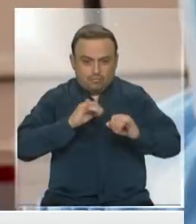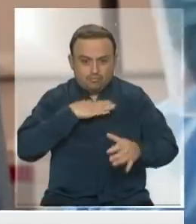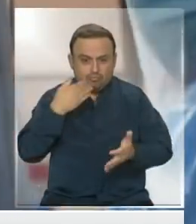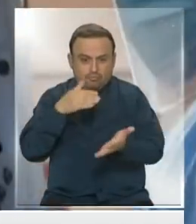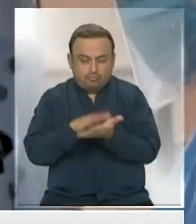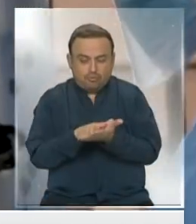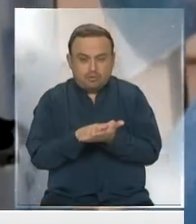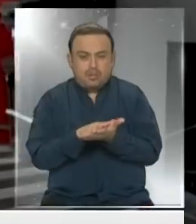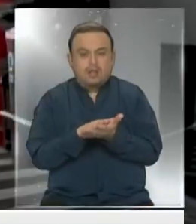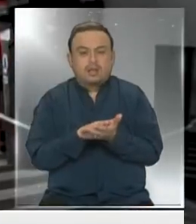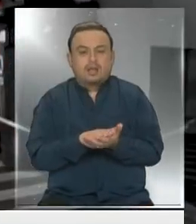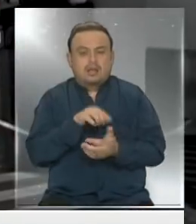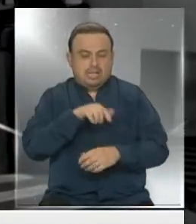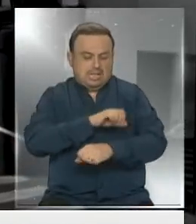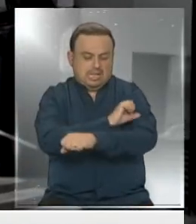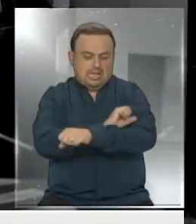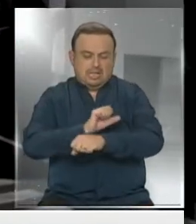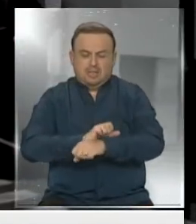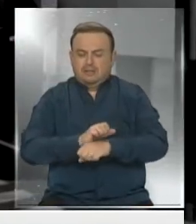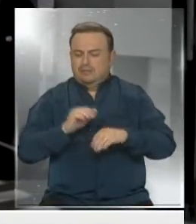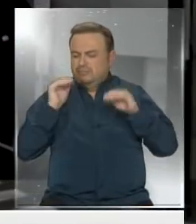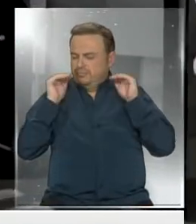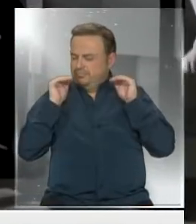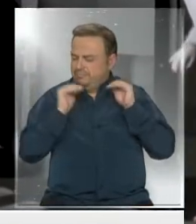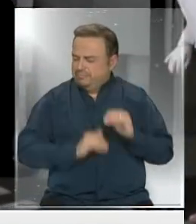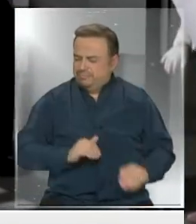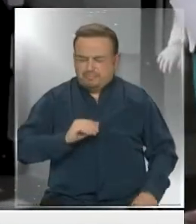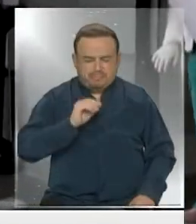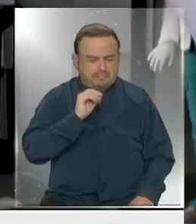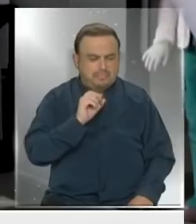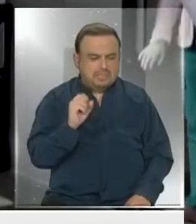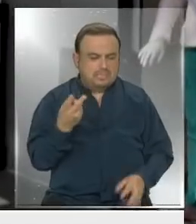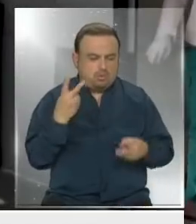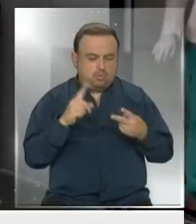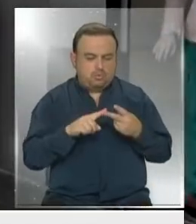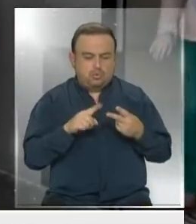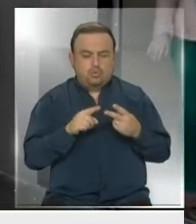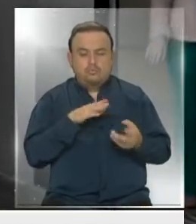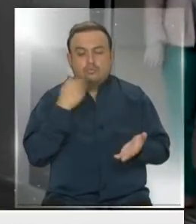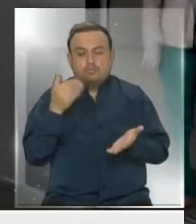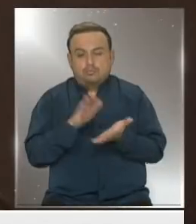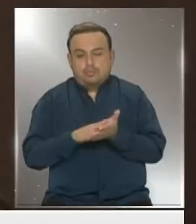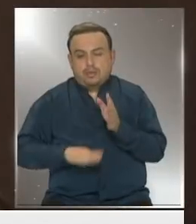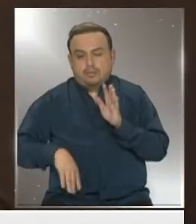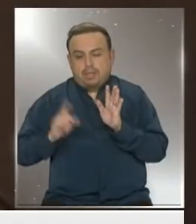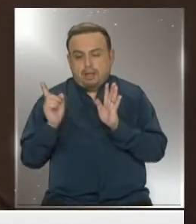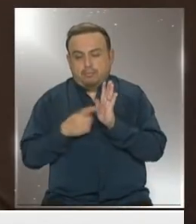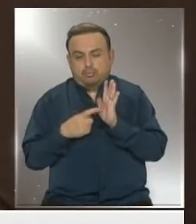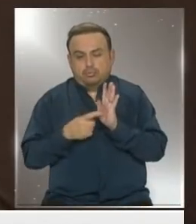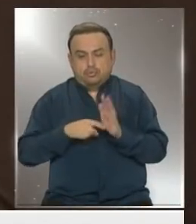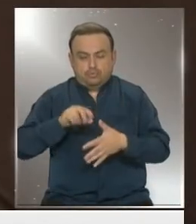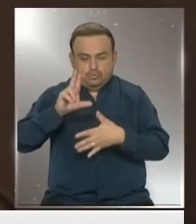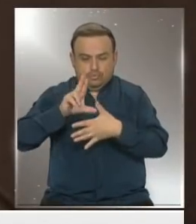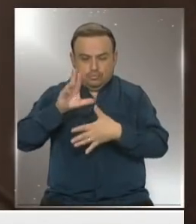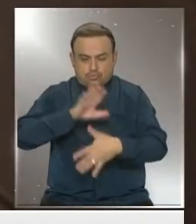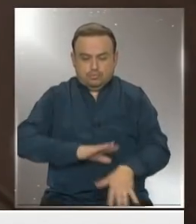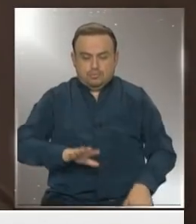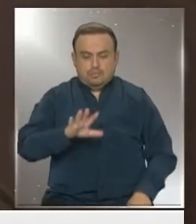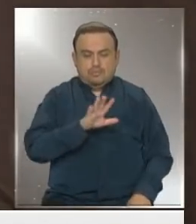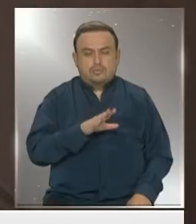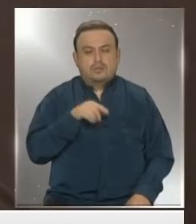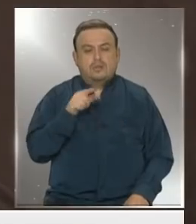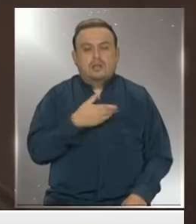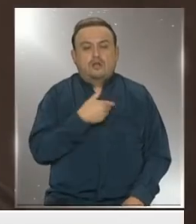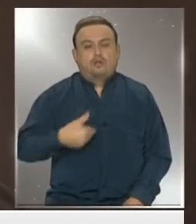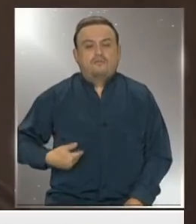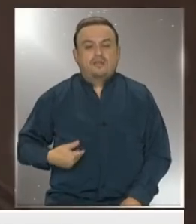fallecidos en uno de los países que a estas alturas se convierte en el segundo con mayor cantidad de muertos de América Latina. El